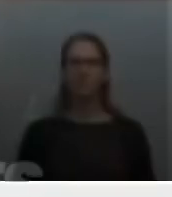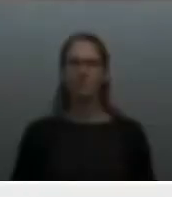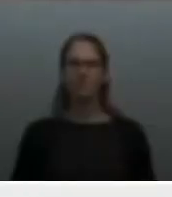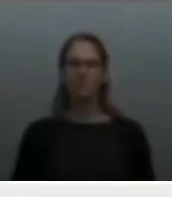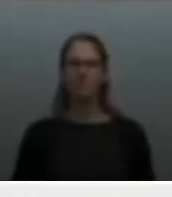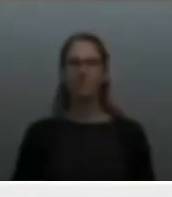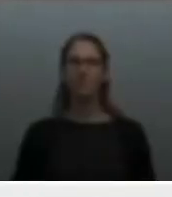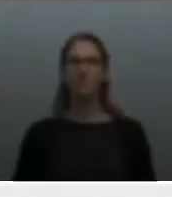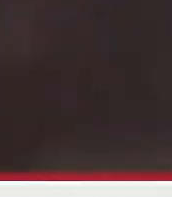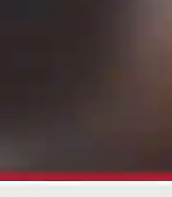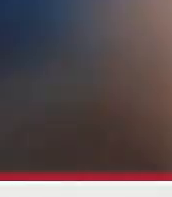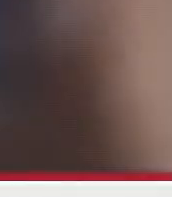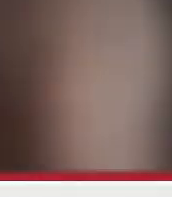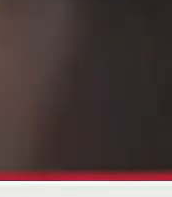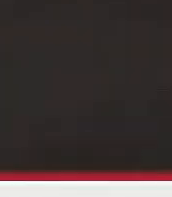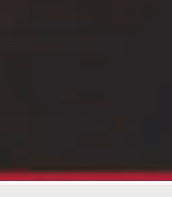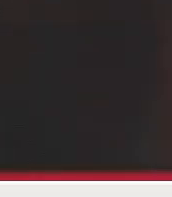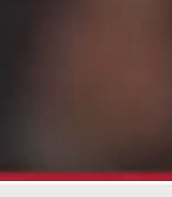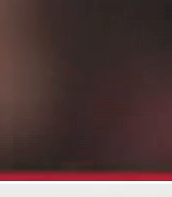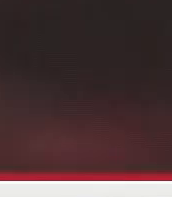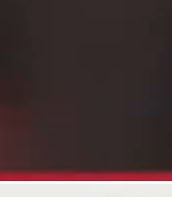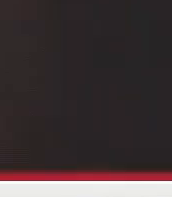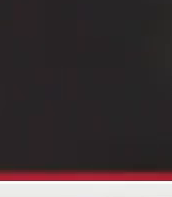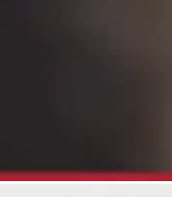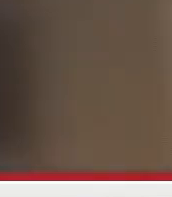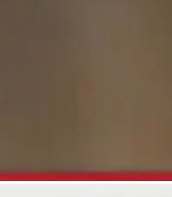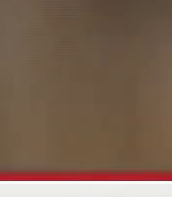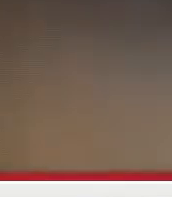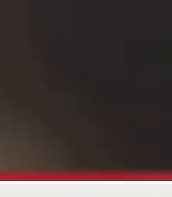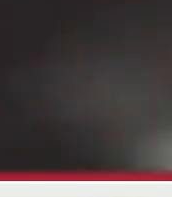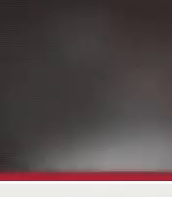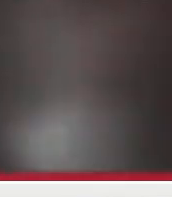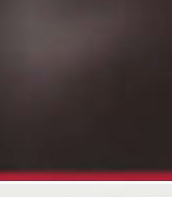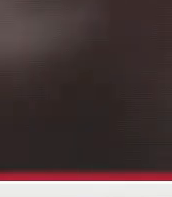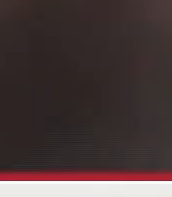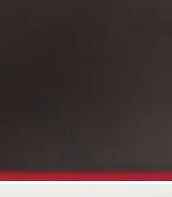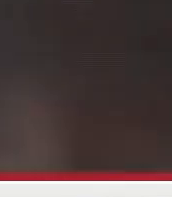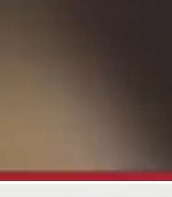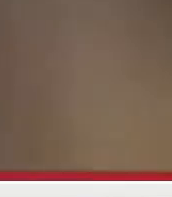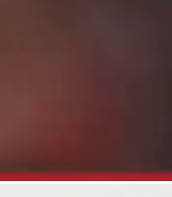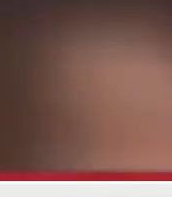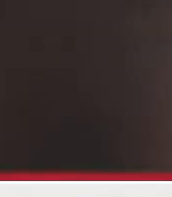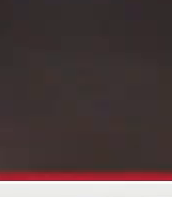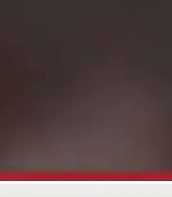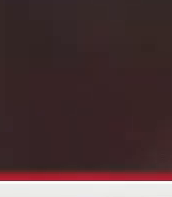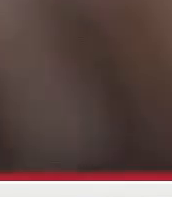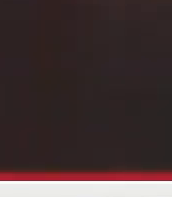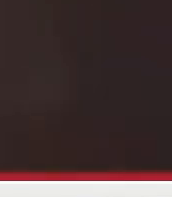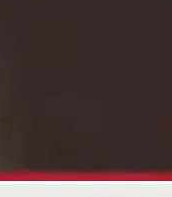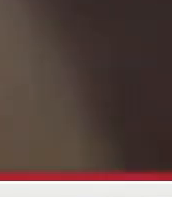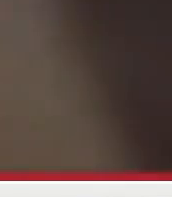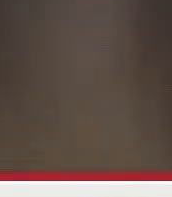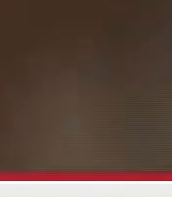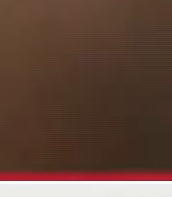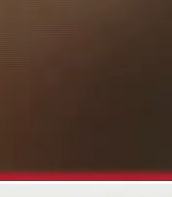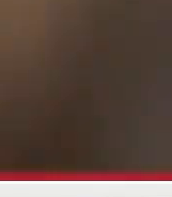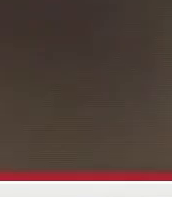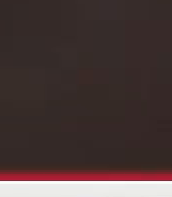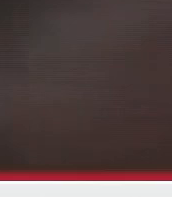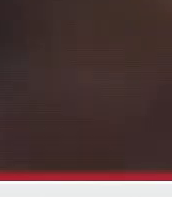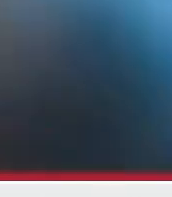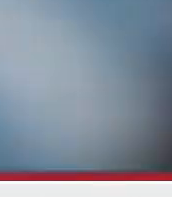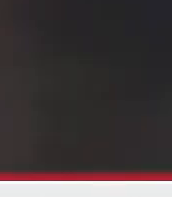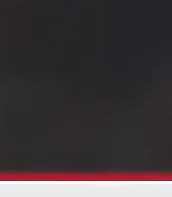escuelas. Convocó, en definitiva, a los alumnos bonaerenses a rebelarse y a hablar como quieran, porque es bueno que puedan